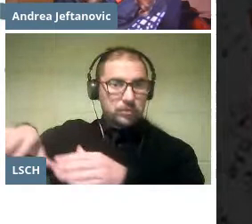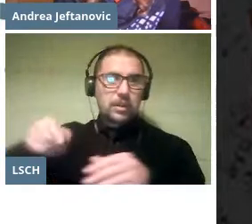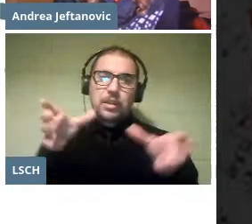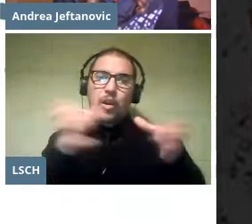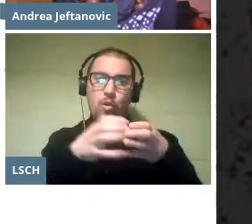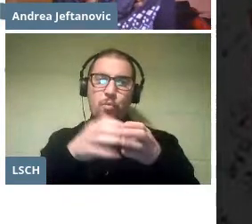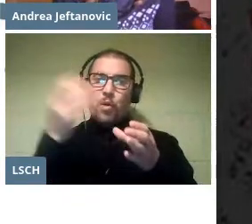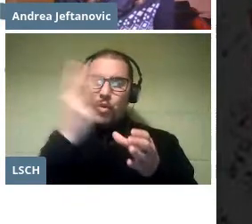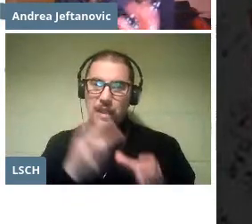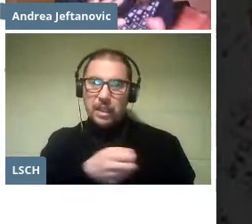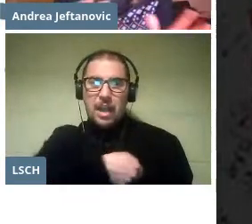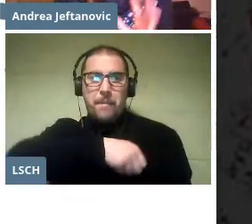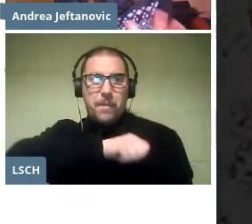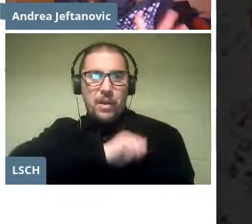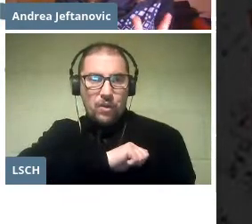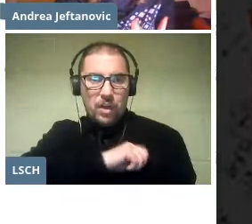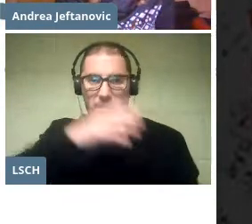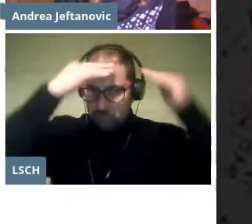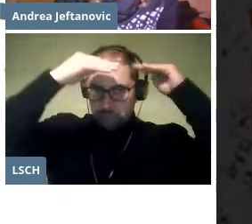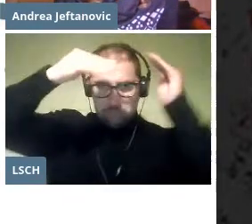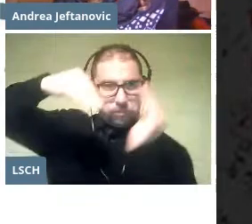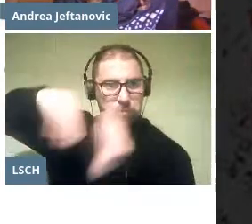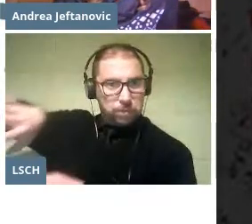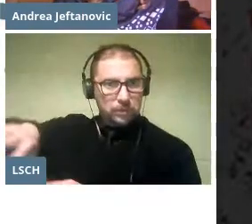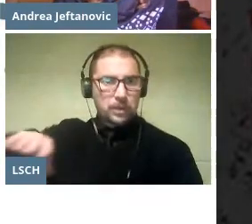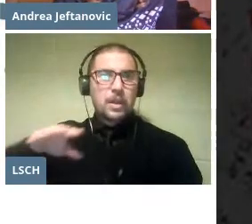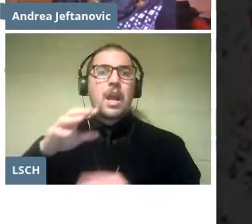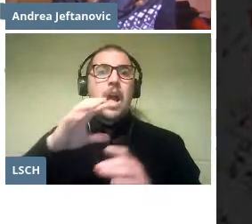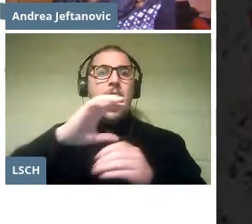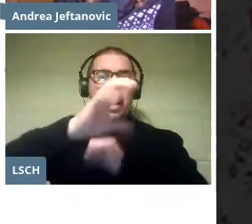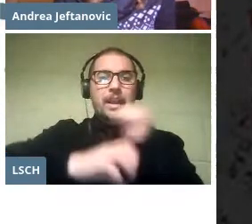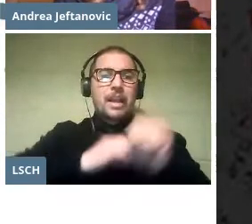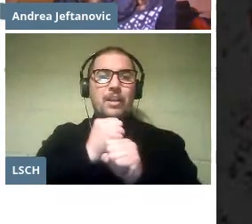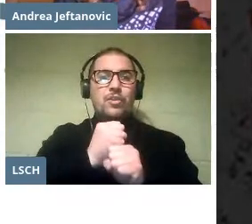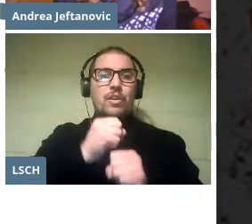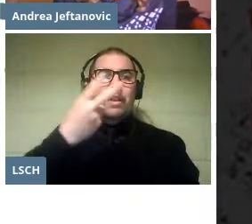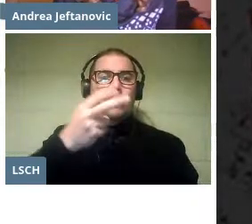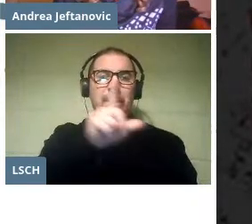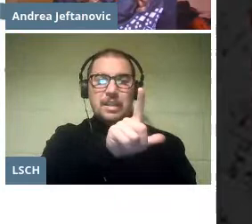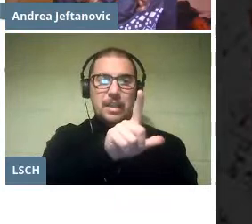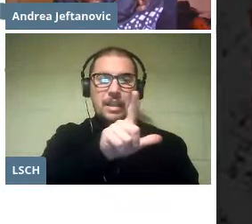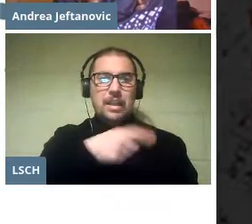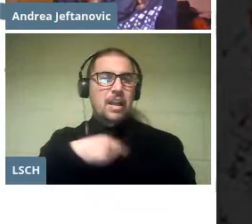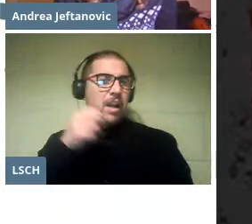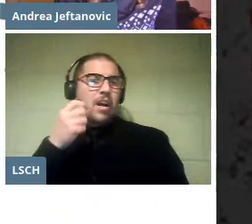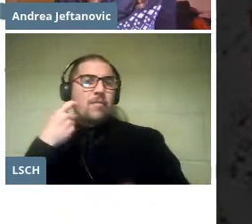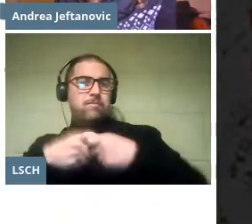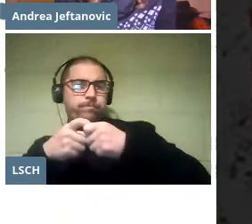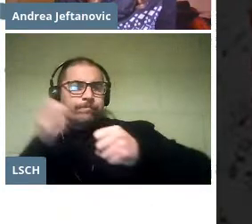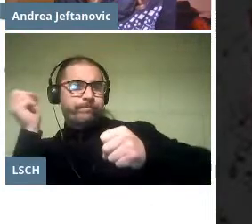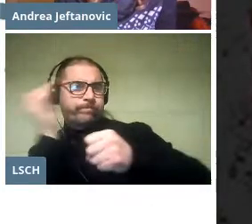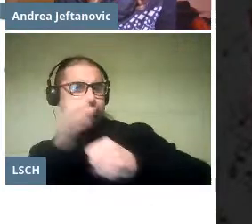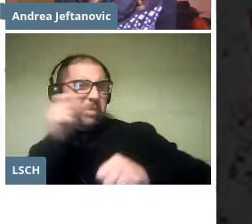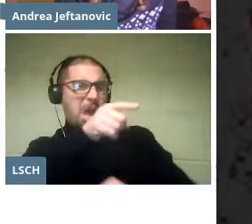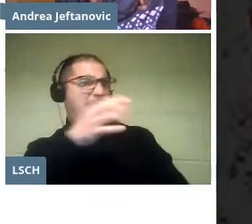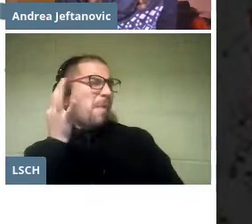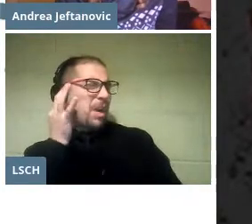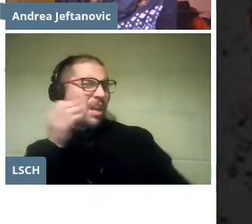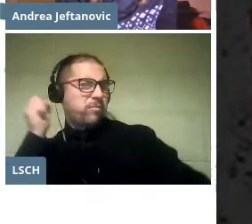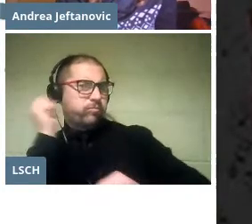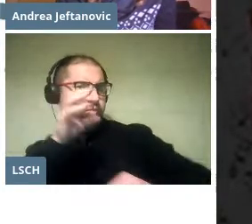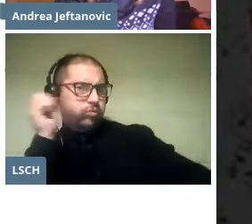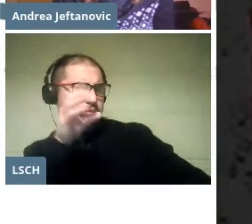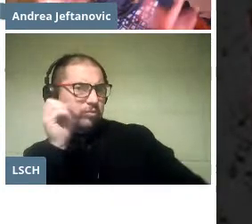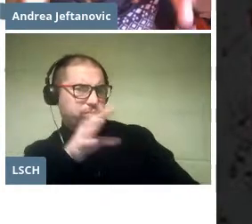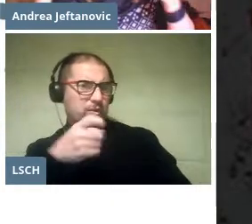artistas españolas, compañeras de la generación del 27, que fueron apedreadas por osar a caminar por la calle